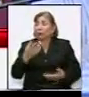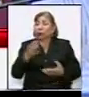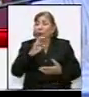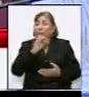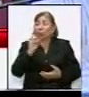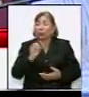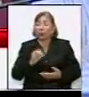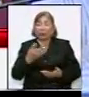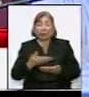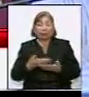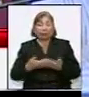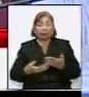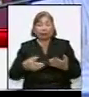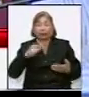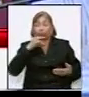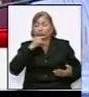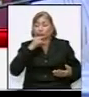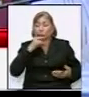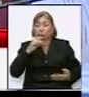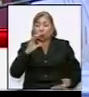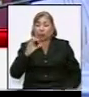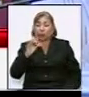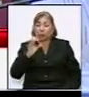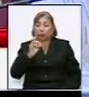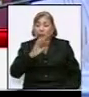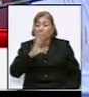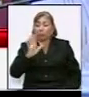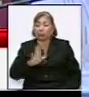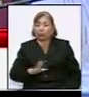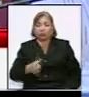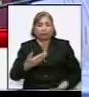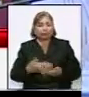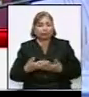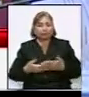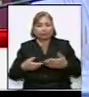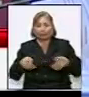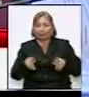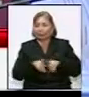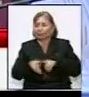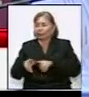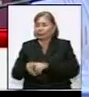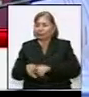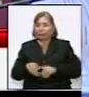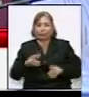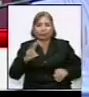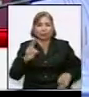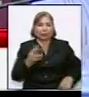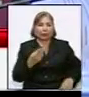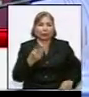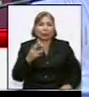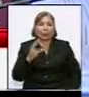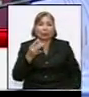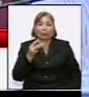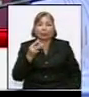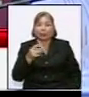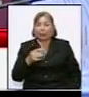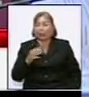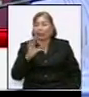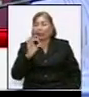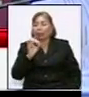de viste una mujer es el 87 por ciento mayor al registrado en el mismo periodo del año de 2018 que era